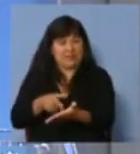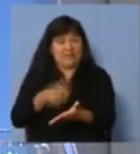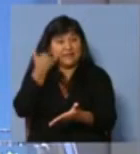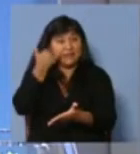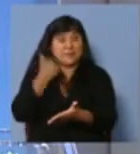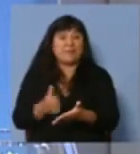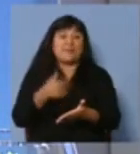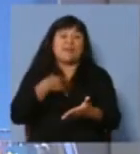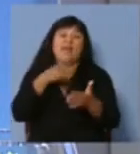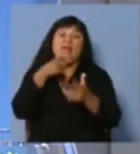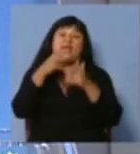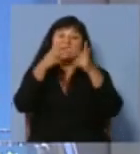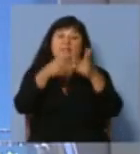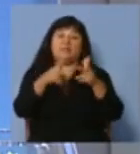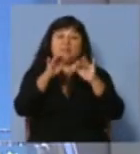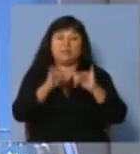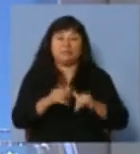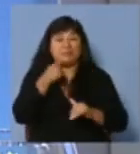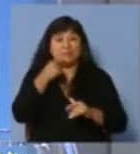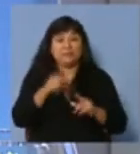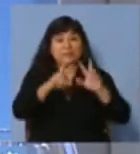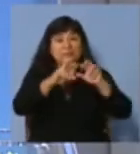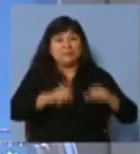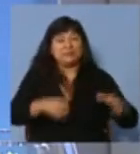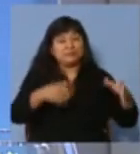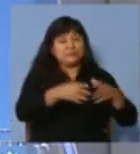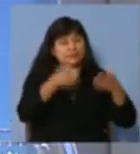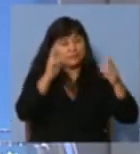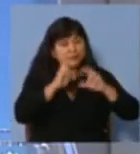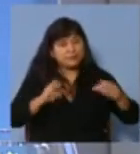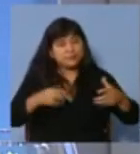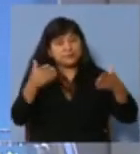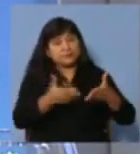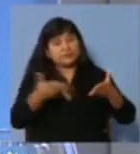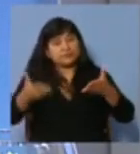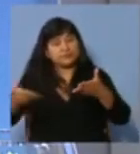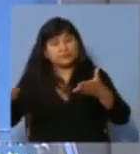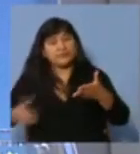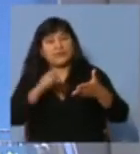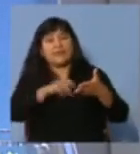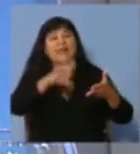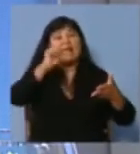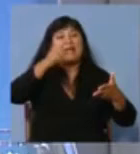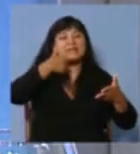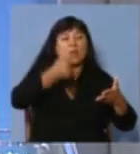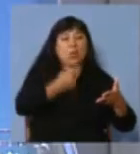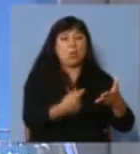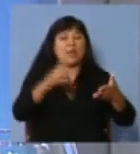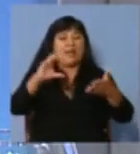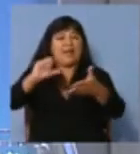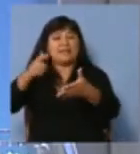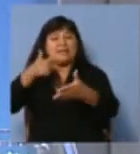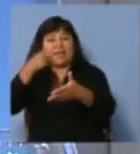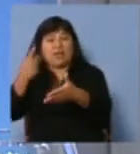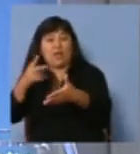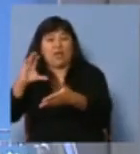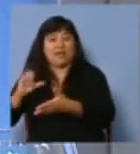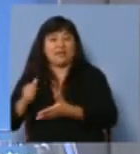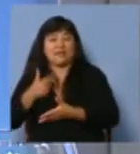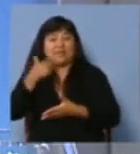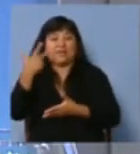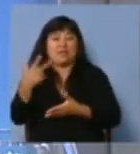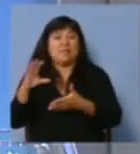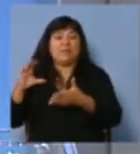la inspección que se hace se denomina casa una casa dos casa tri casa cuatro de esa casa dos donde están la acción antes de sacar seis grupos